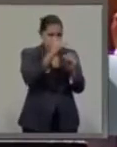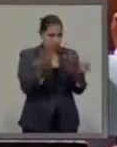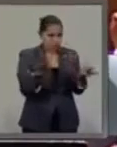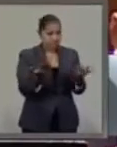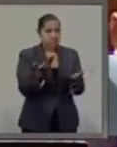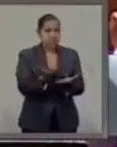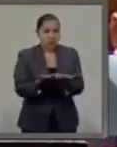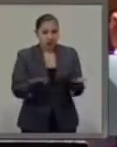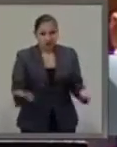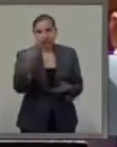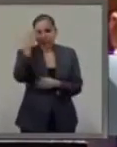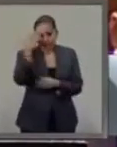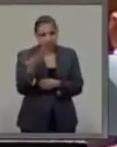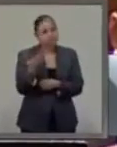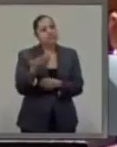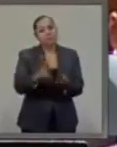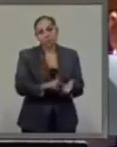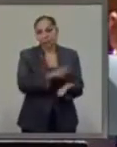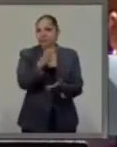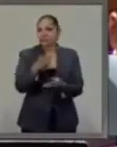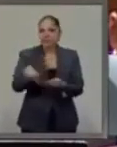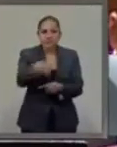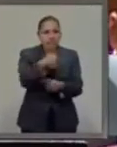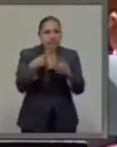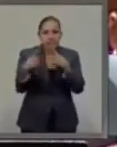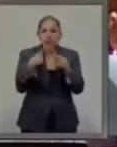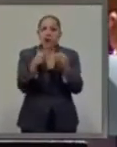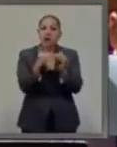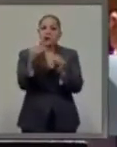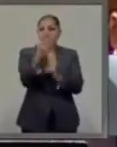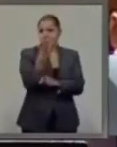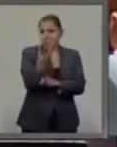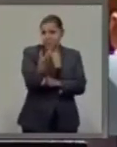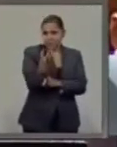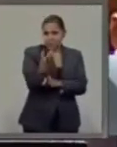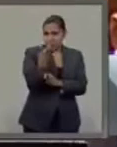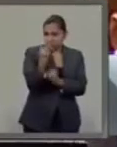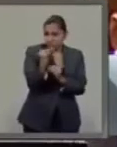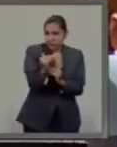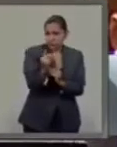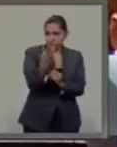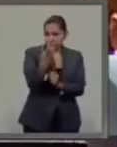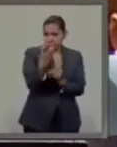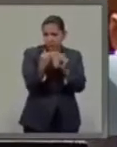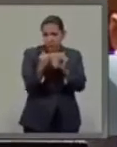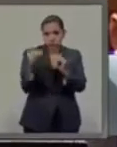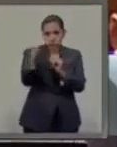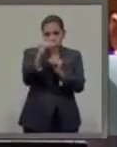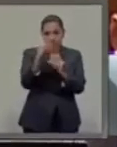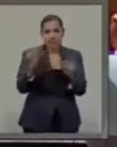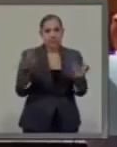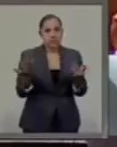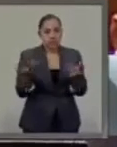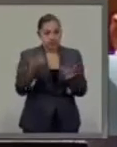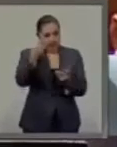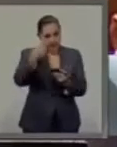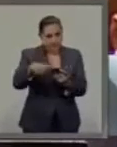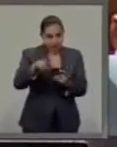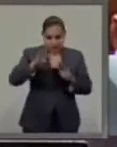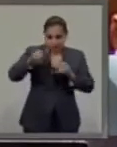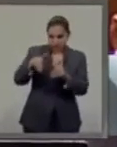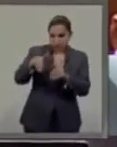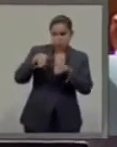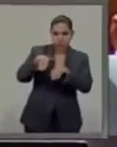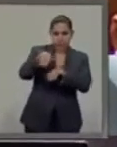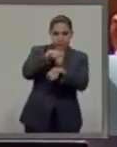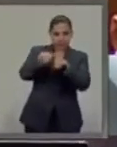se repitió y se incrementó solo 3 pesos. En este sentido, la verdadera exigencia en el ámbito laboral consiste en